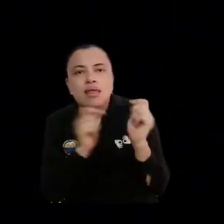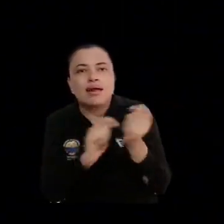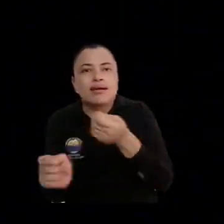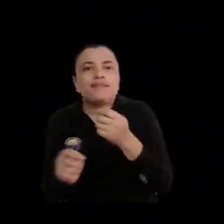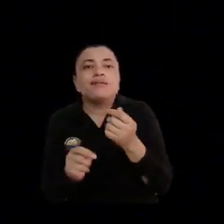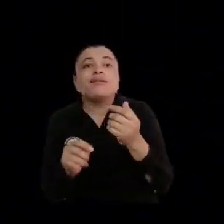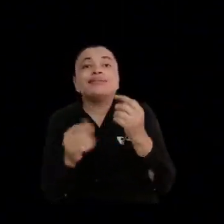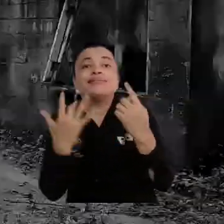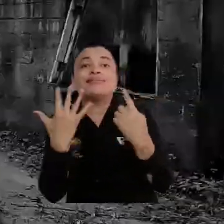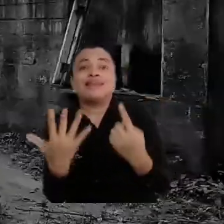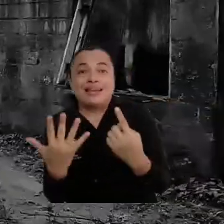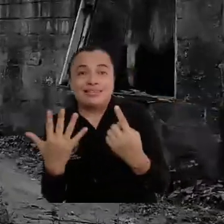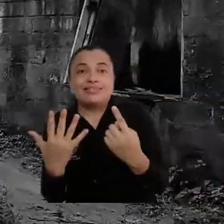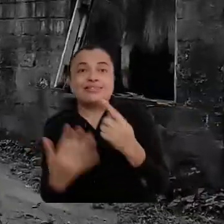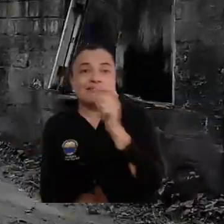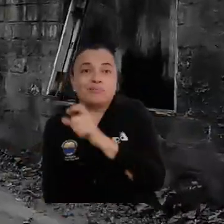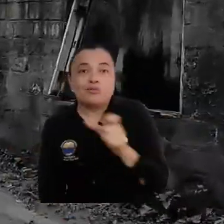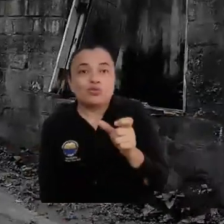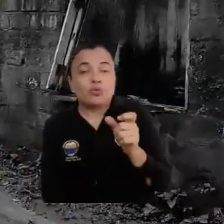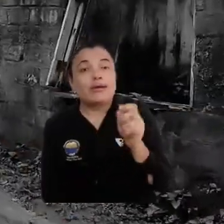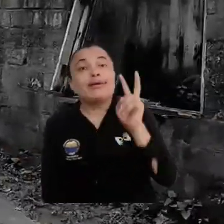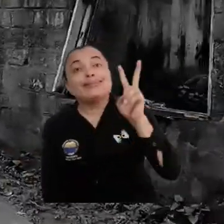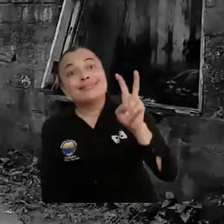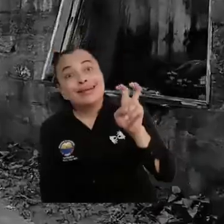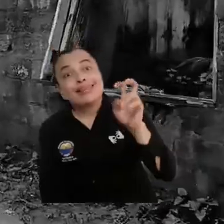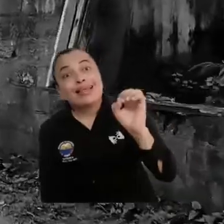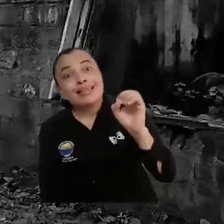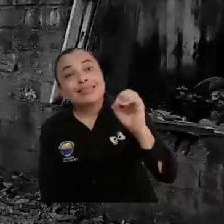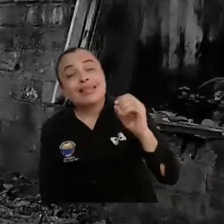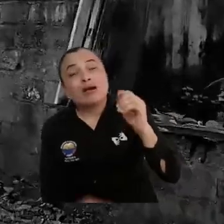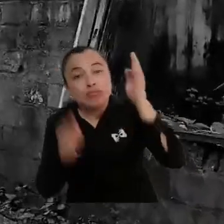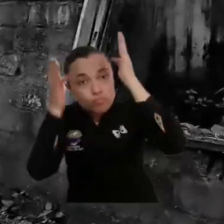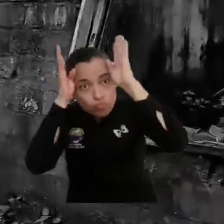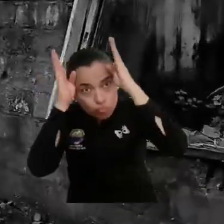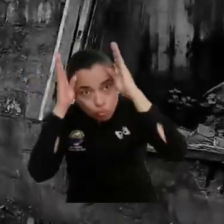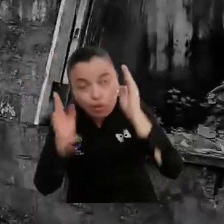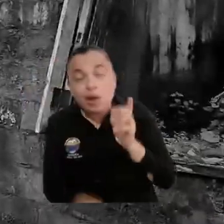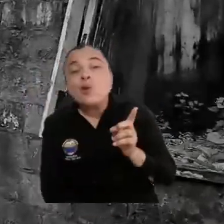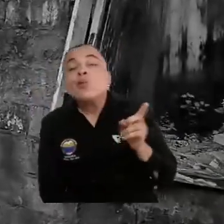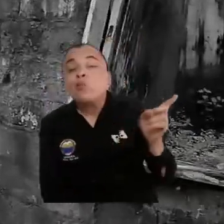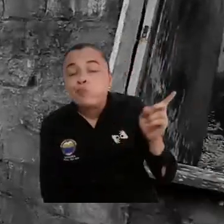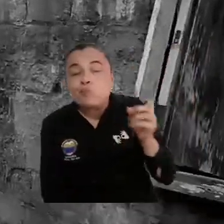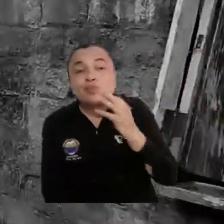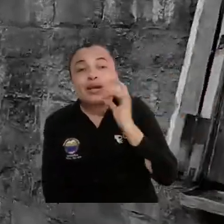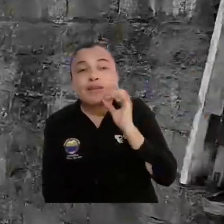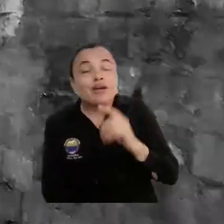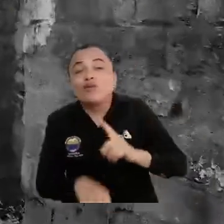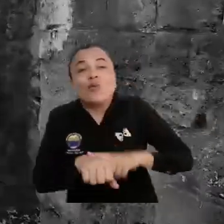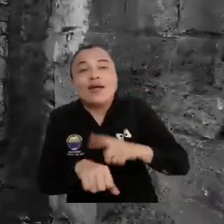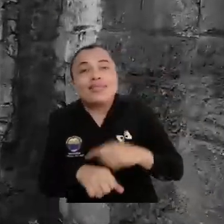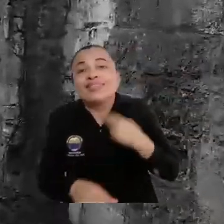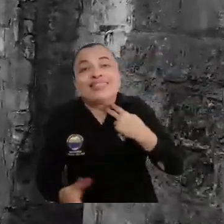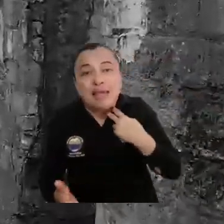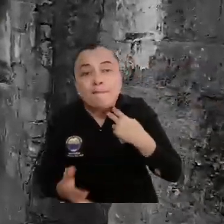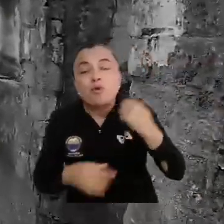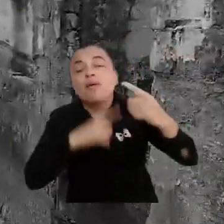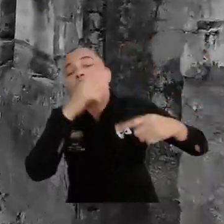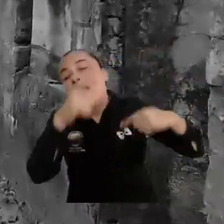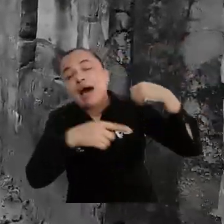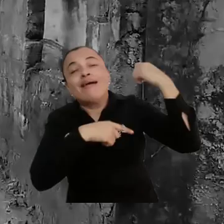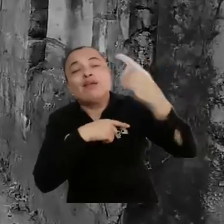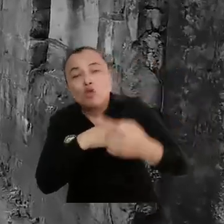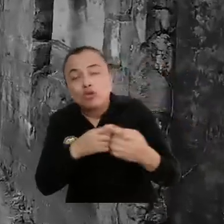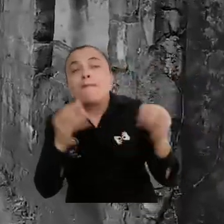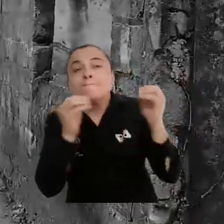6 arrieros con 70 mulas y a nosotros se nos quedaba café en el monte porque no alcanzamos a sacar. Hasta el otro día era que